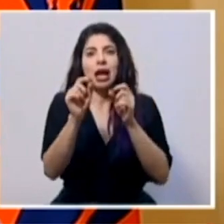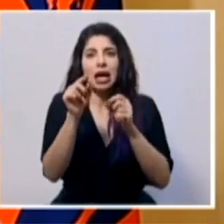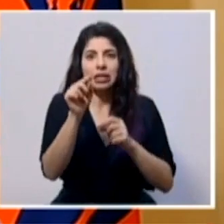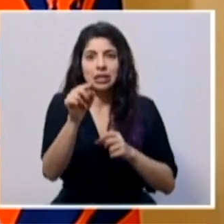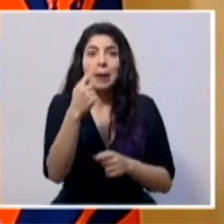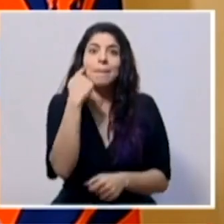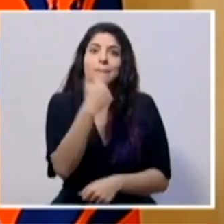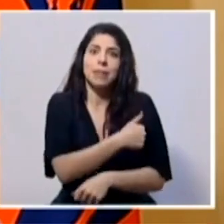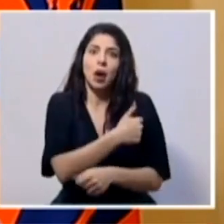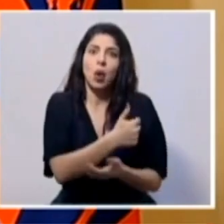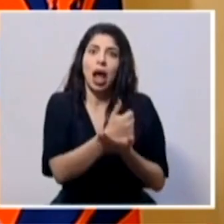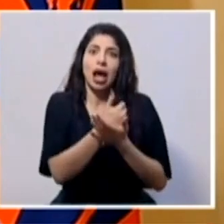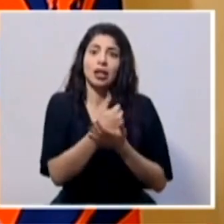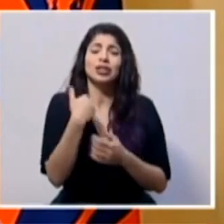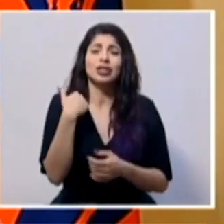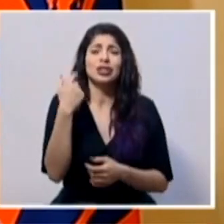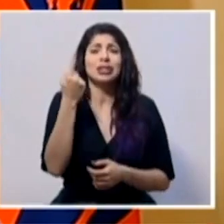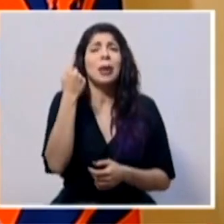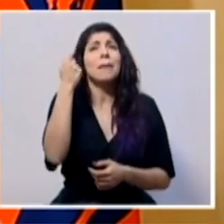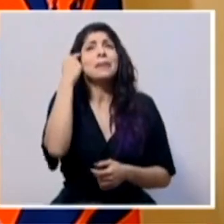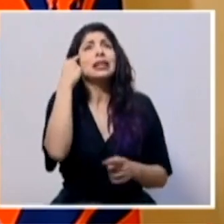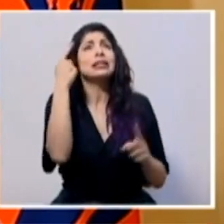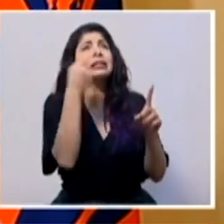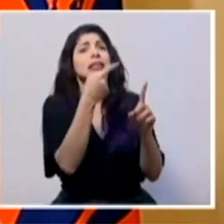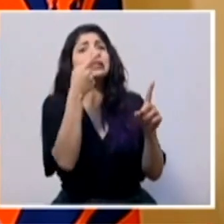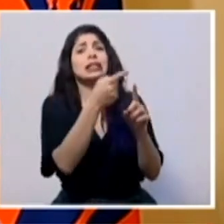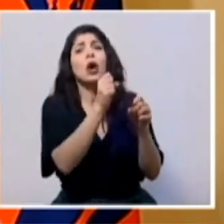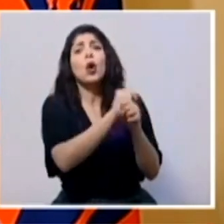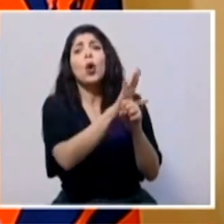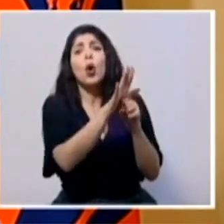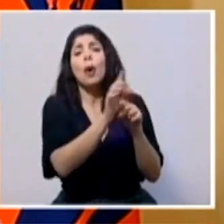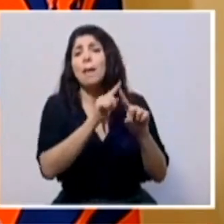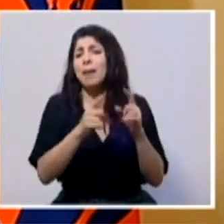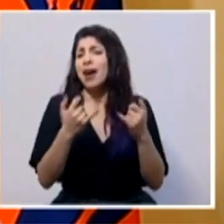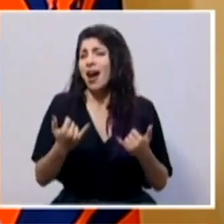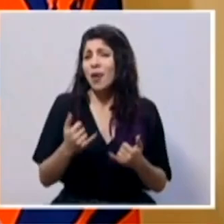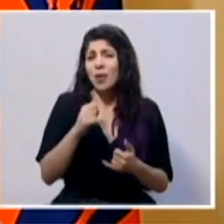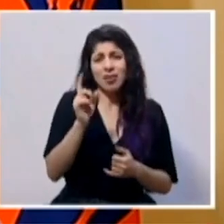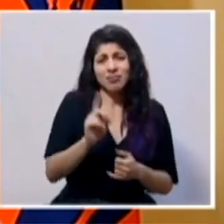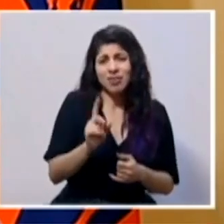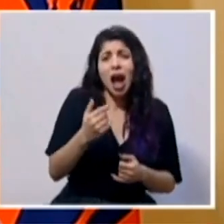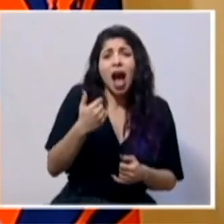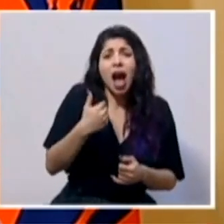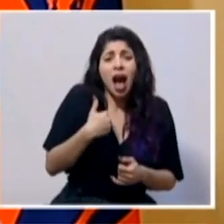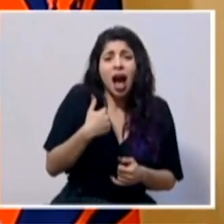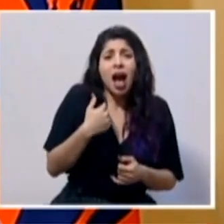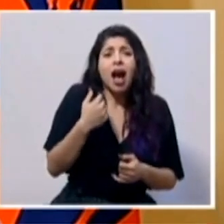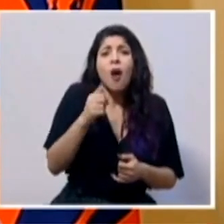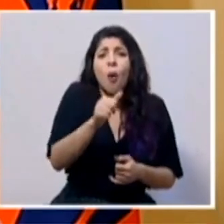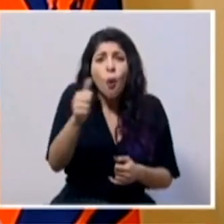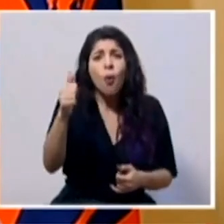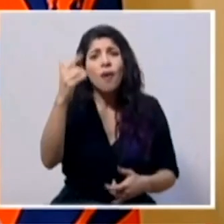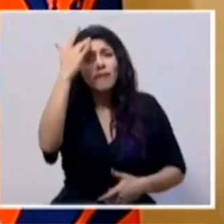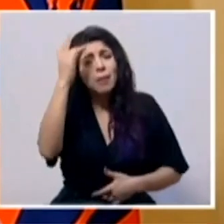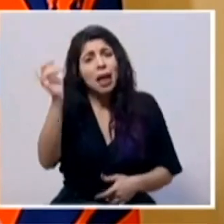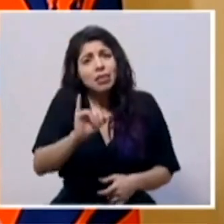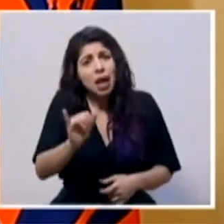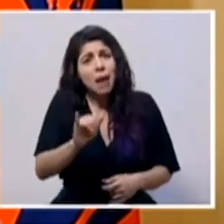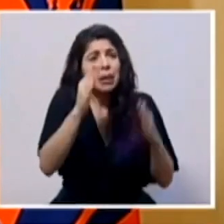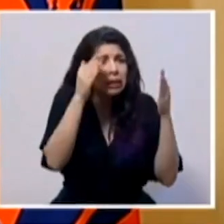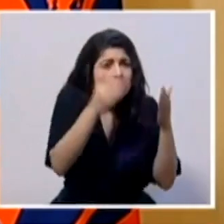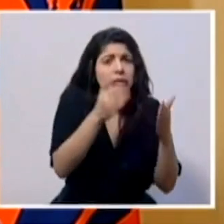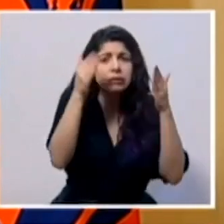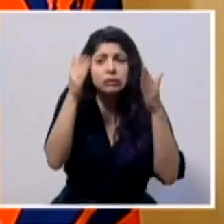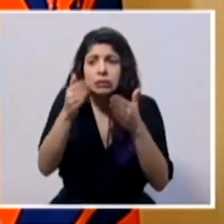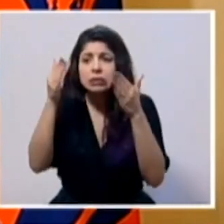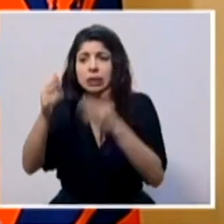solamente nos cabe en la cabeza pensar en el COVID, pero no tiene que ser así. Hay otras enfermedades que están ahí y que son prevenibles, sobre